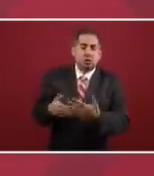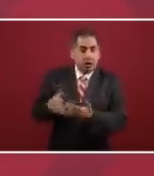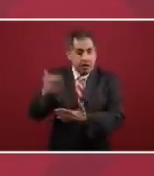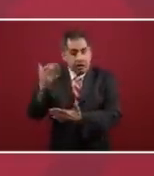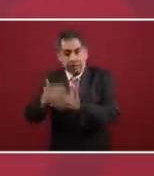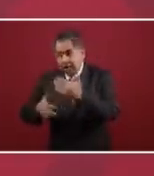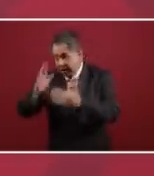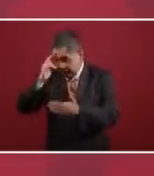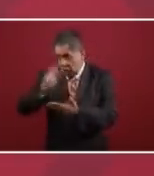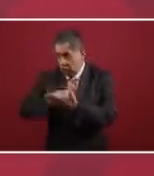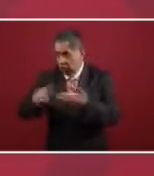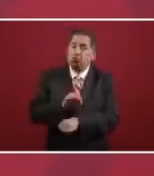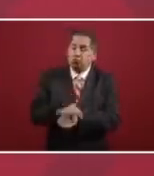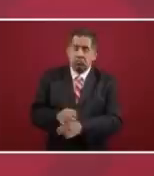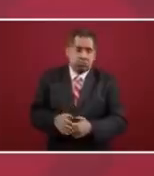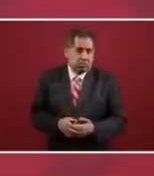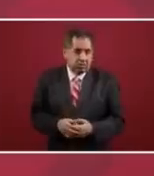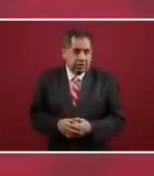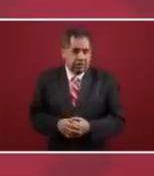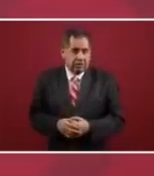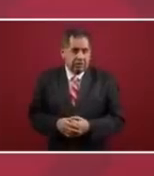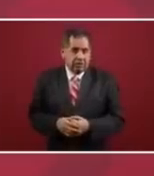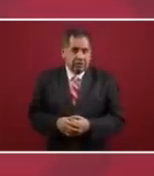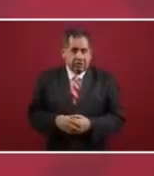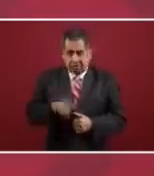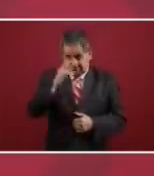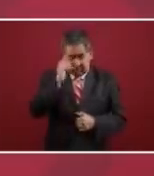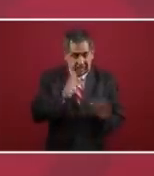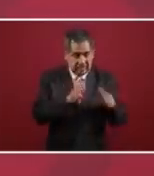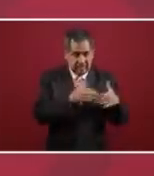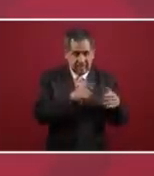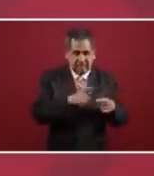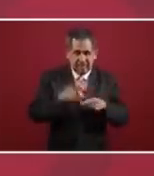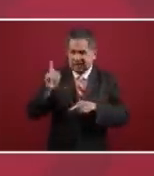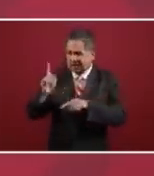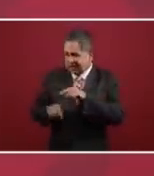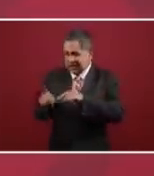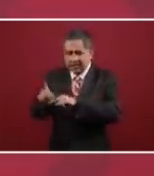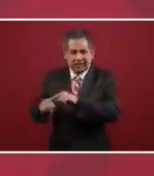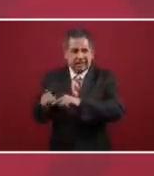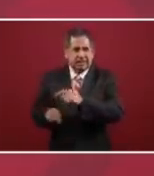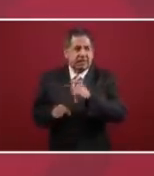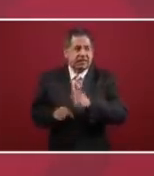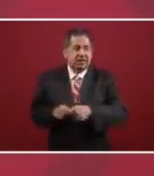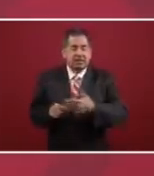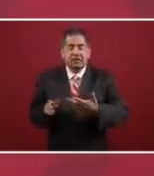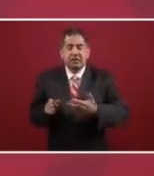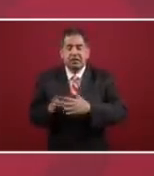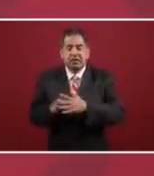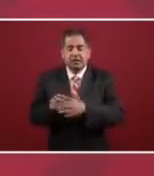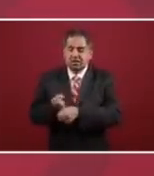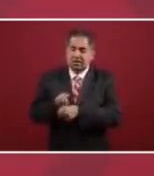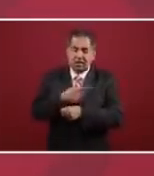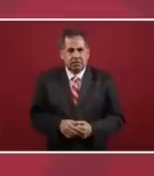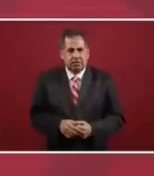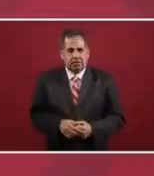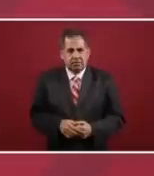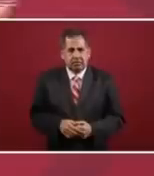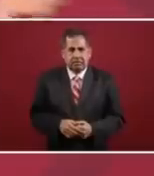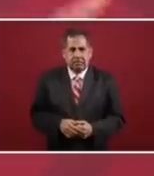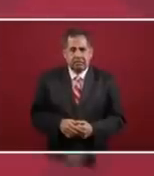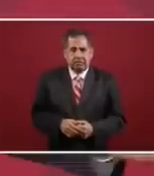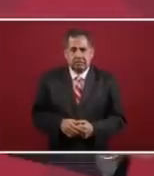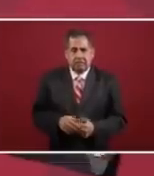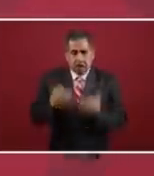violaciones de derechos humanos, el arrasar, el masacrar.